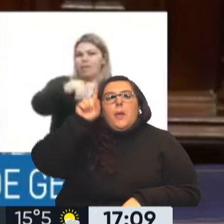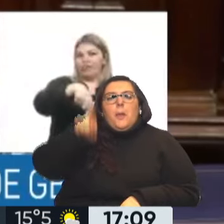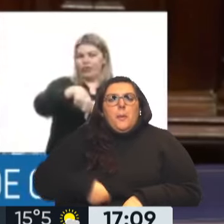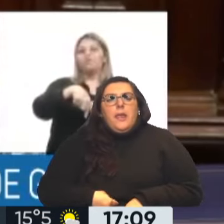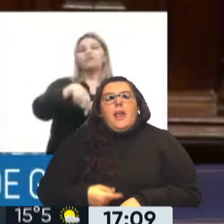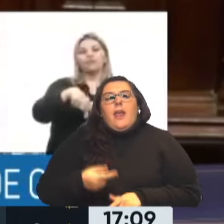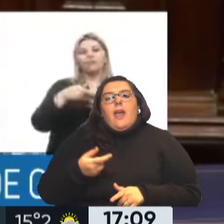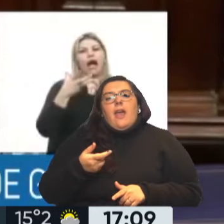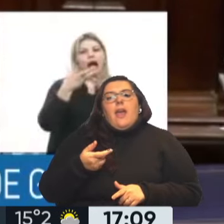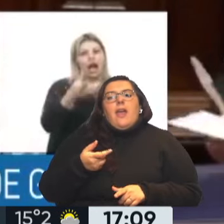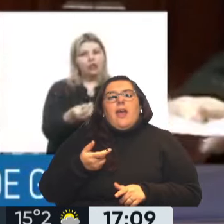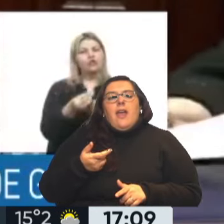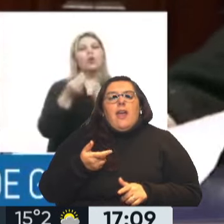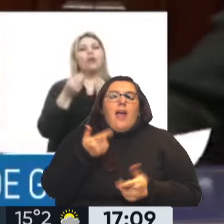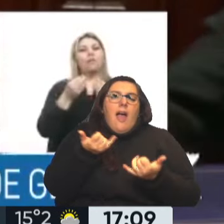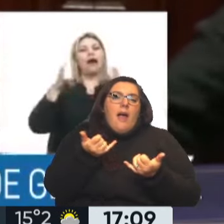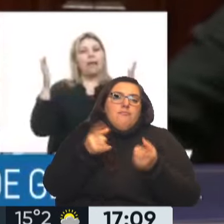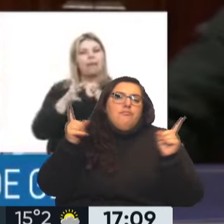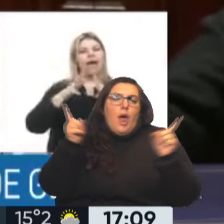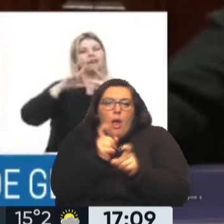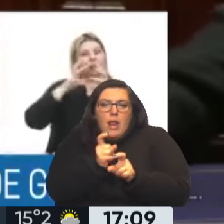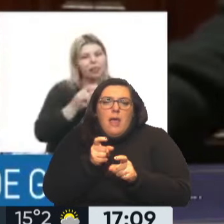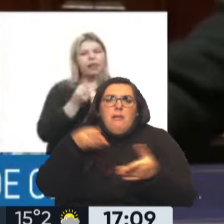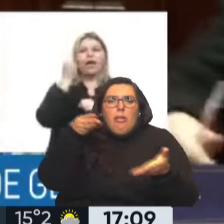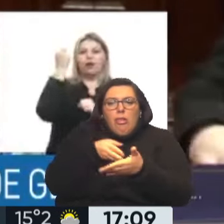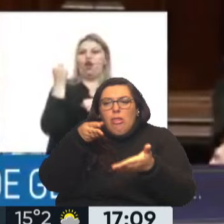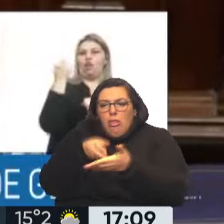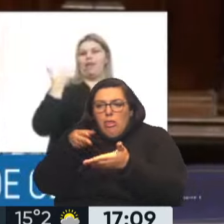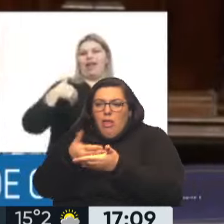distorsivos que afectan a toda la economía argentina y entorpecen que el país